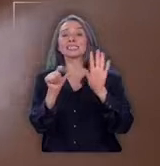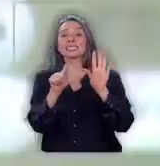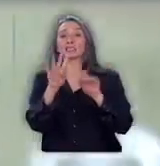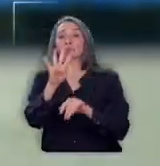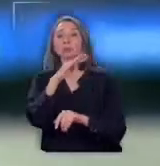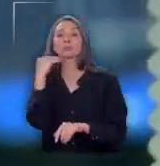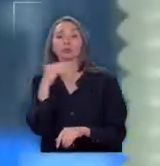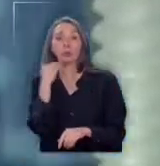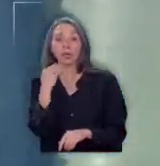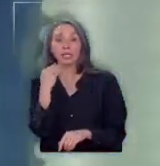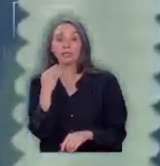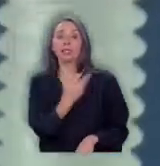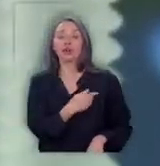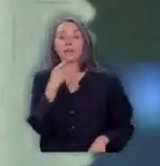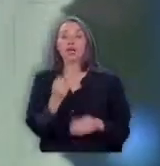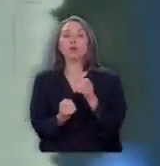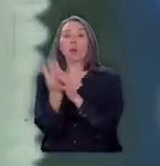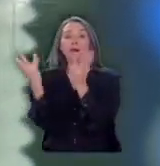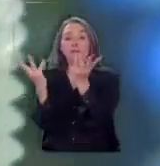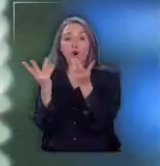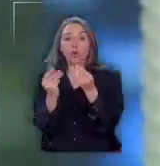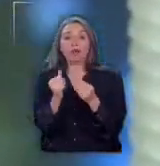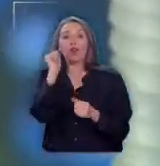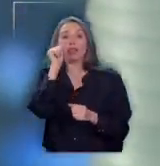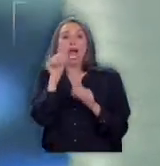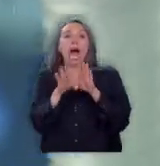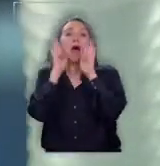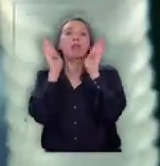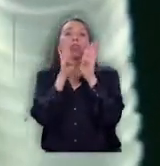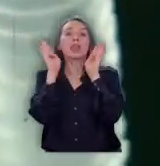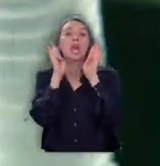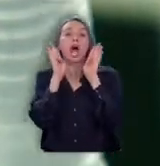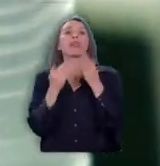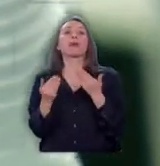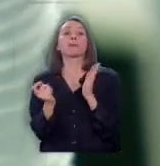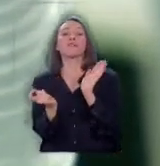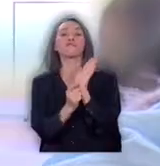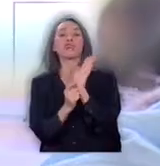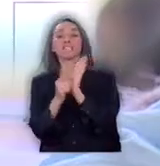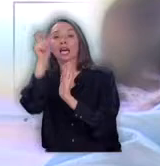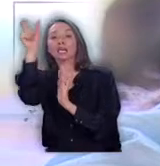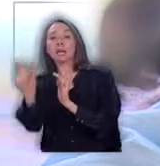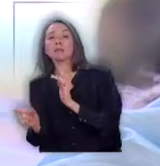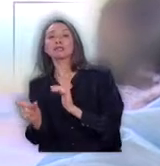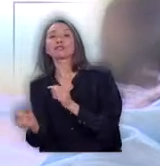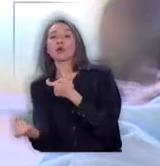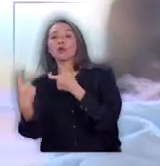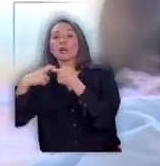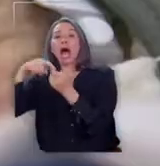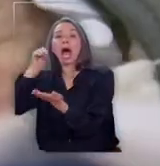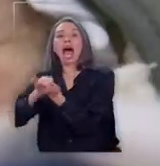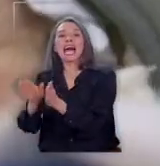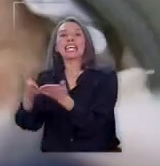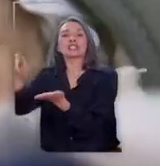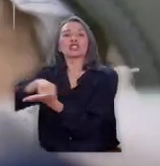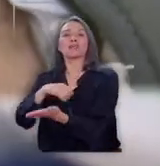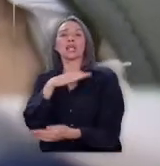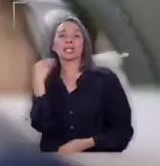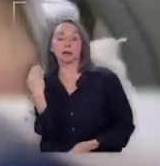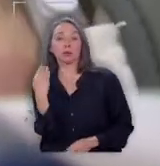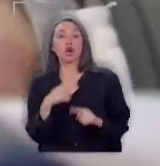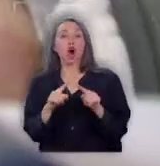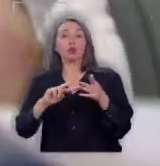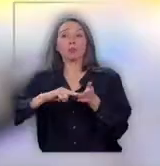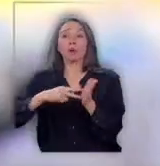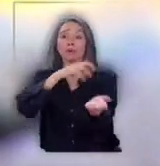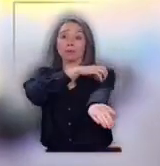y el gobierno aclaró que la nueva cuenta se actualizará diariamente de acuerdo a la fecha de inscripción del fallecimiento el otro problema es que algunas